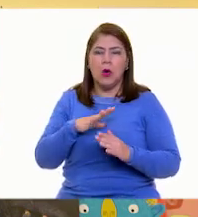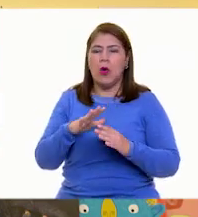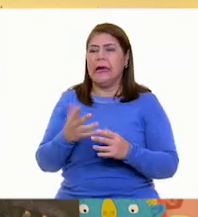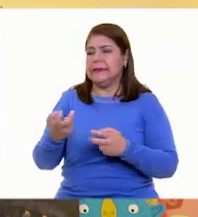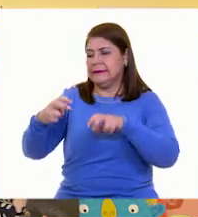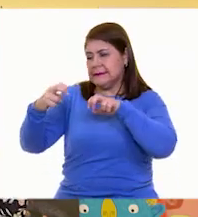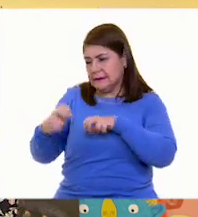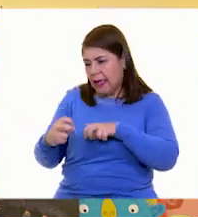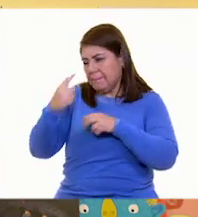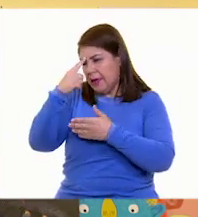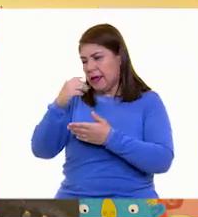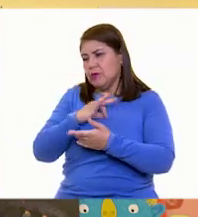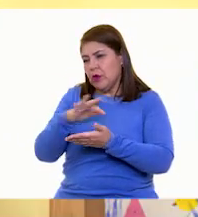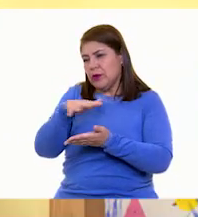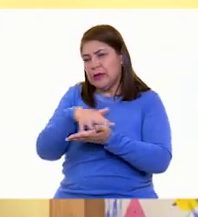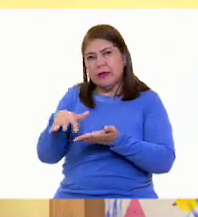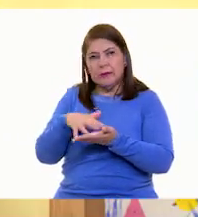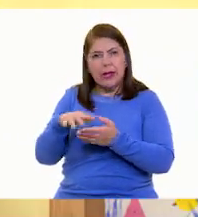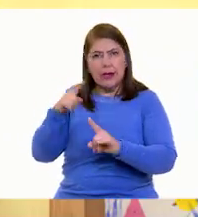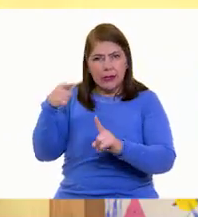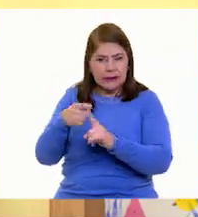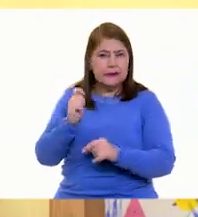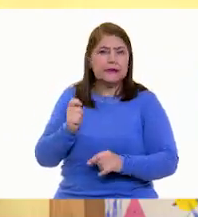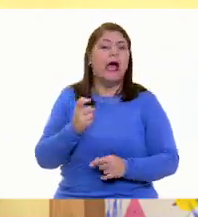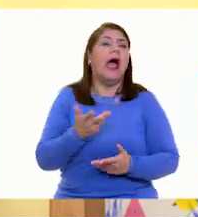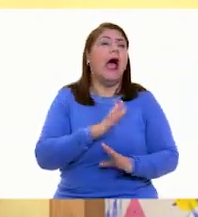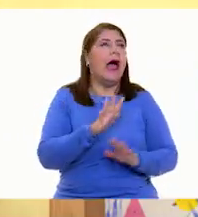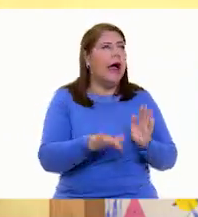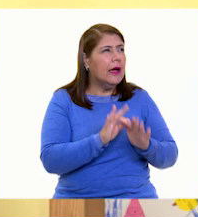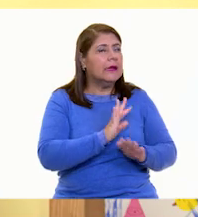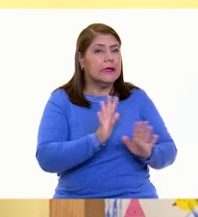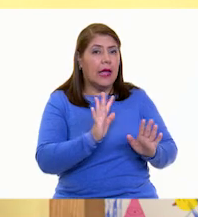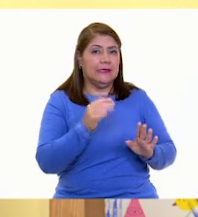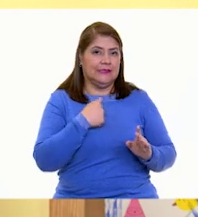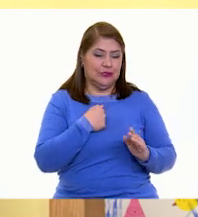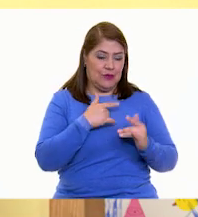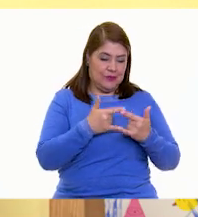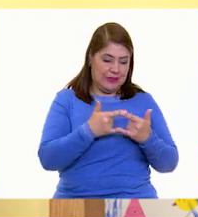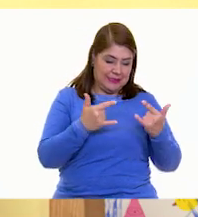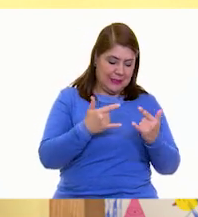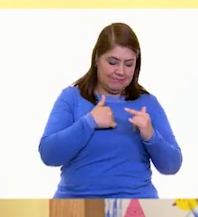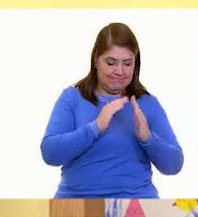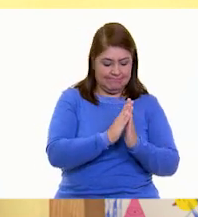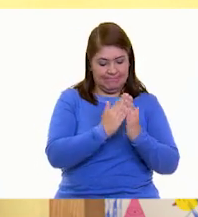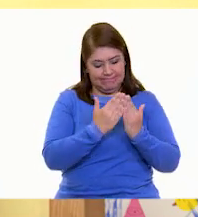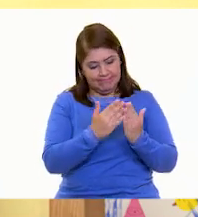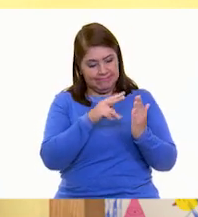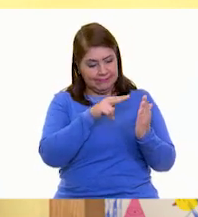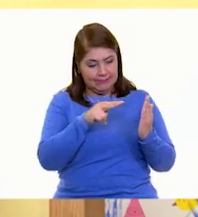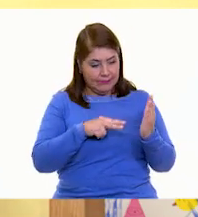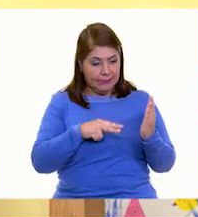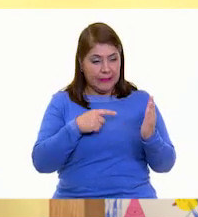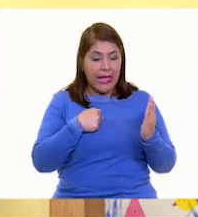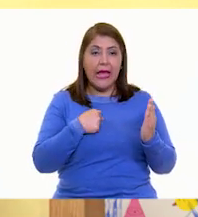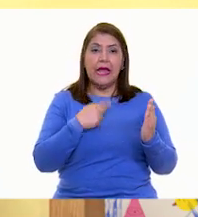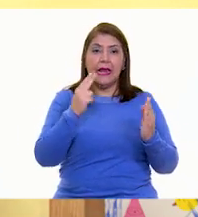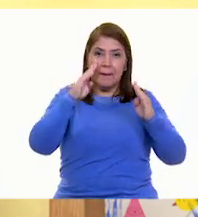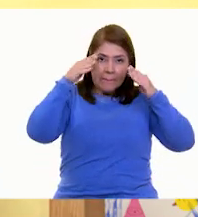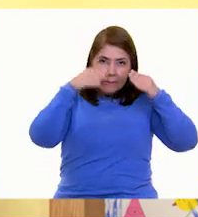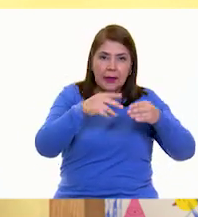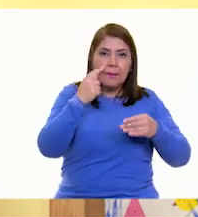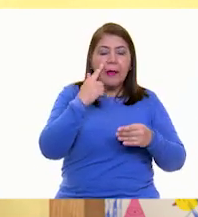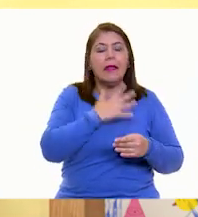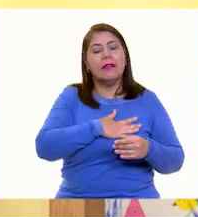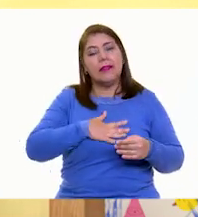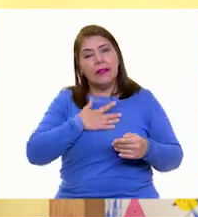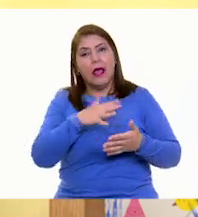espacios de recreación. Ahora entiendo. Si leemos una historia, nos centraremos en el disfrute de la lectura,